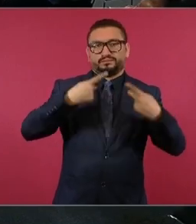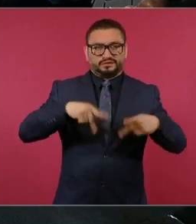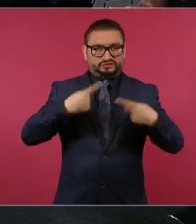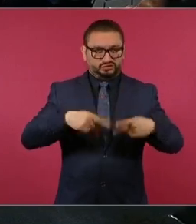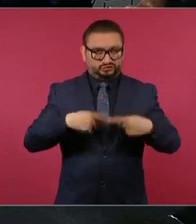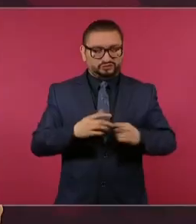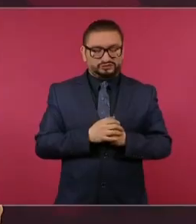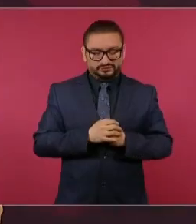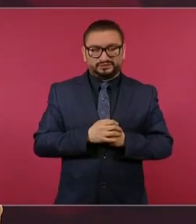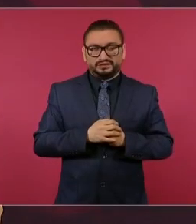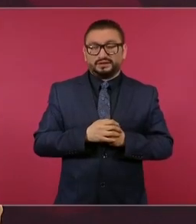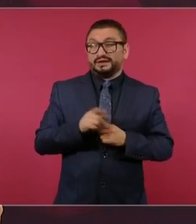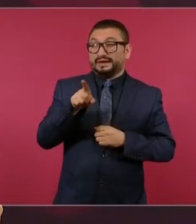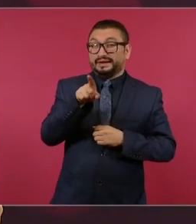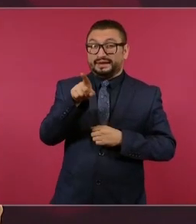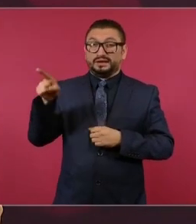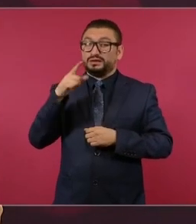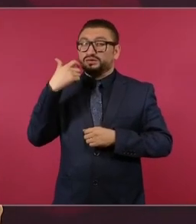¿Qué quieren ellos?